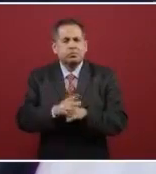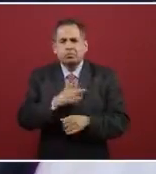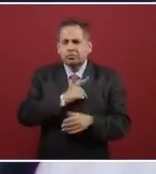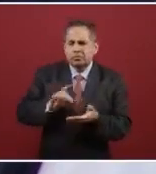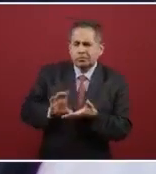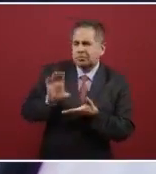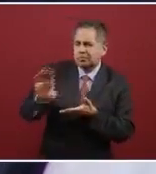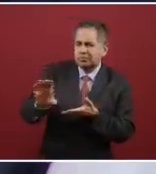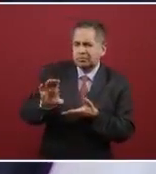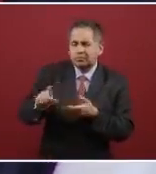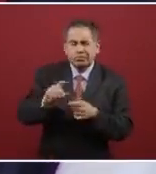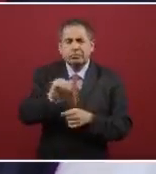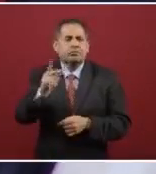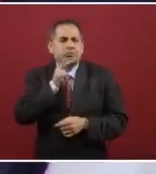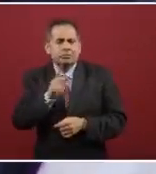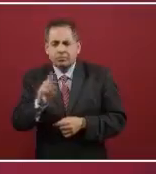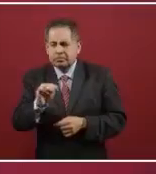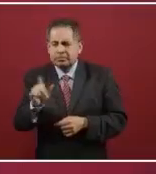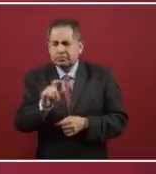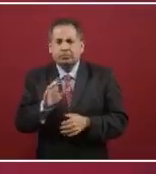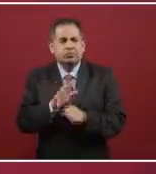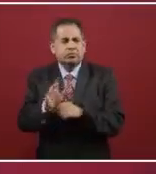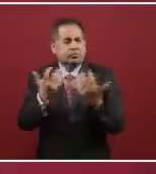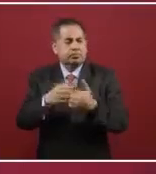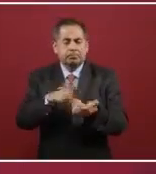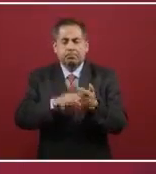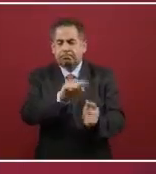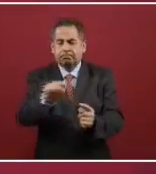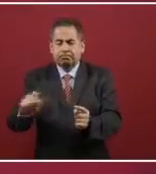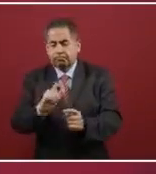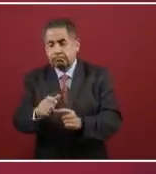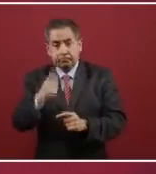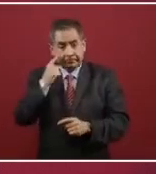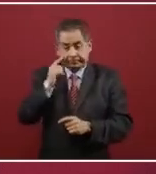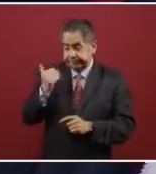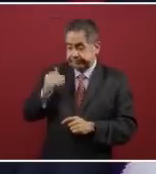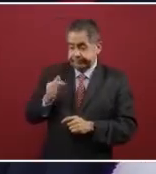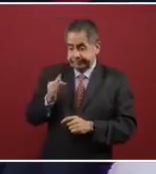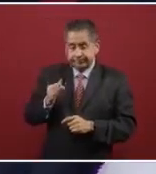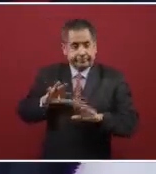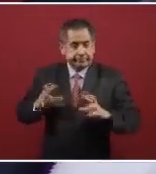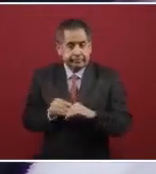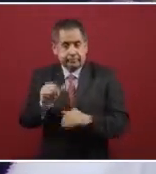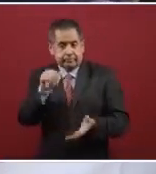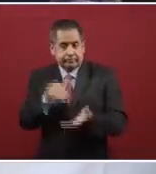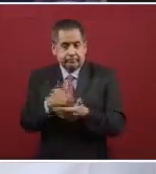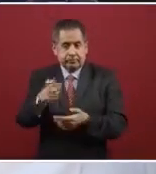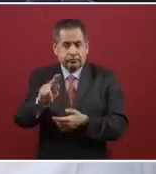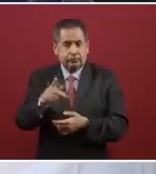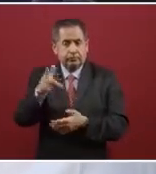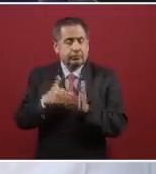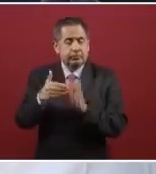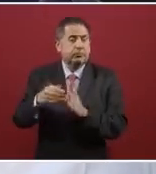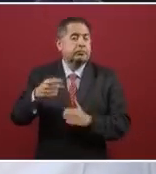de contratistas a Pemex. Quería decirle que para el mes de febrero la cifra es de 6.187